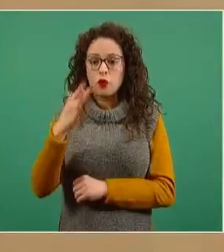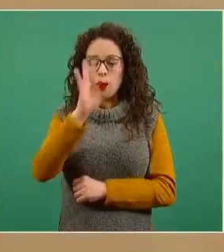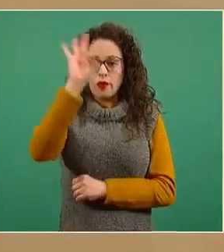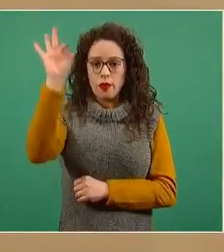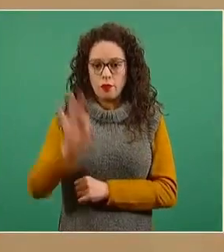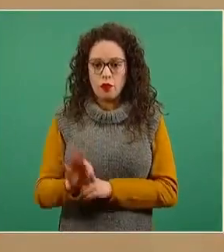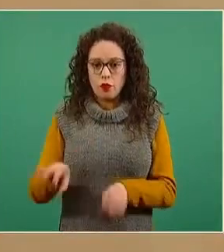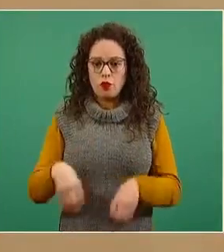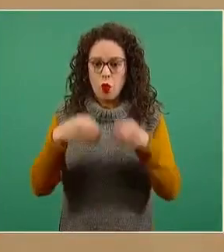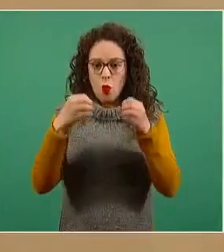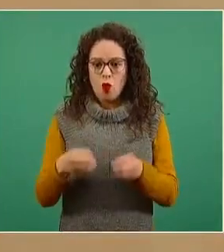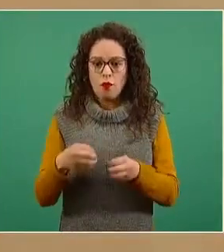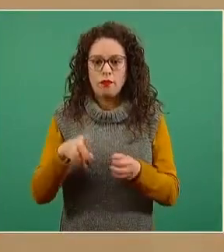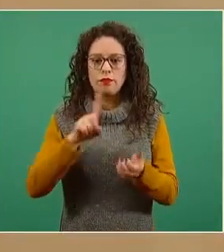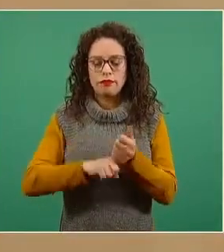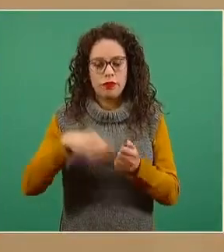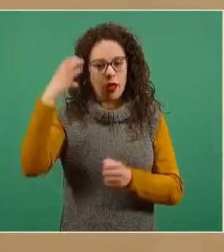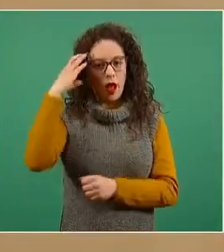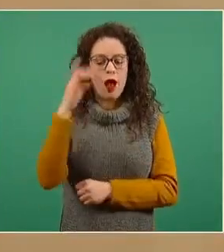de ocupación de